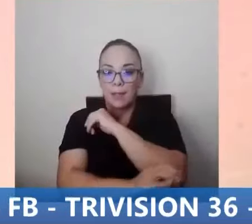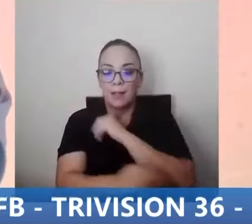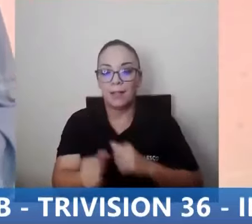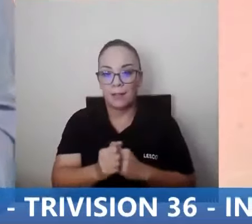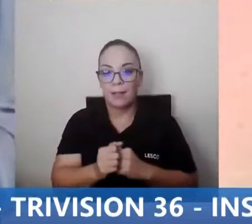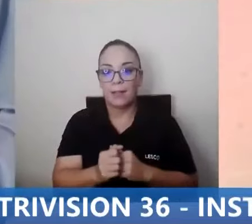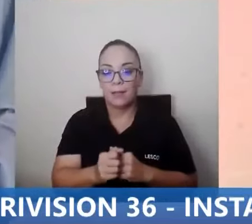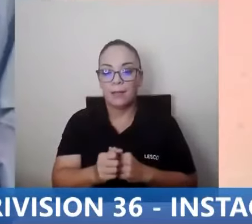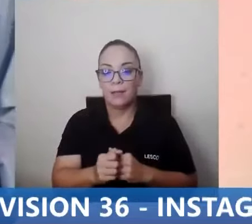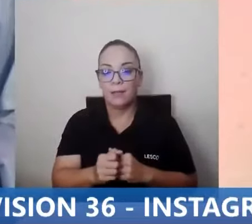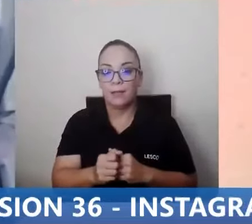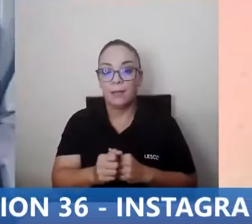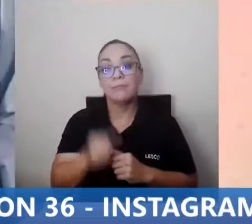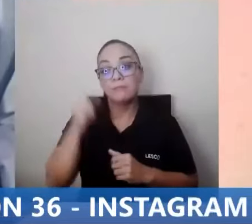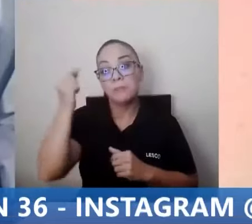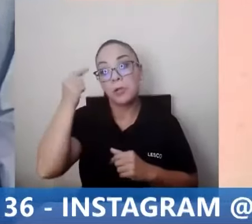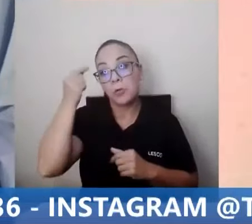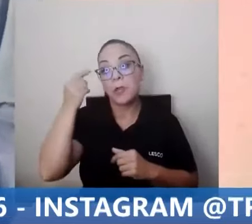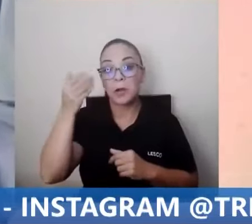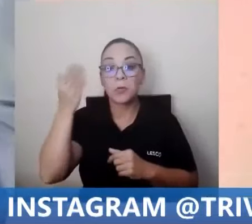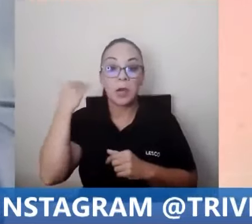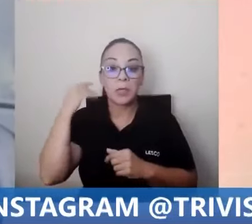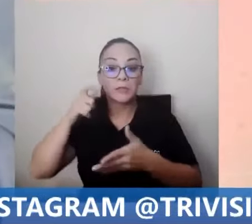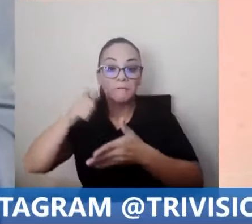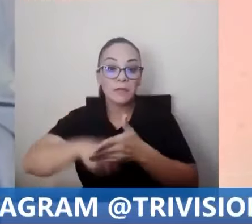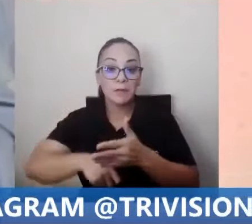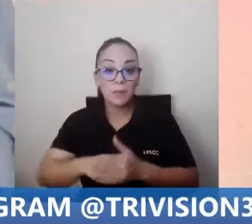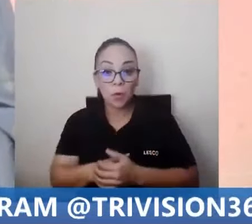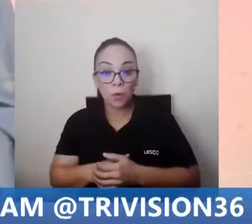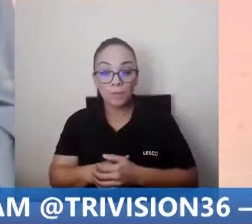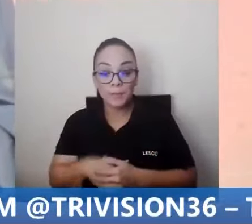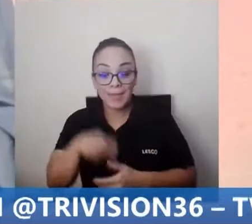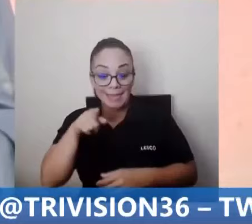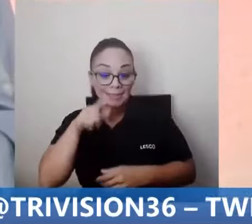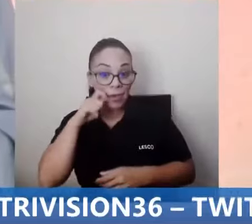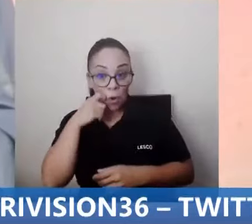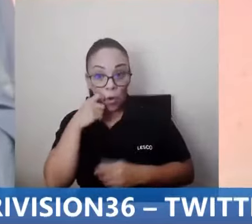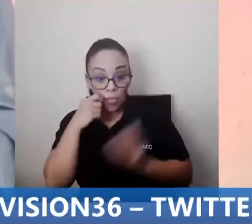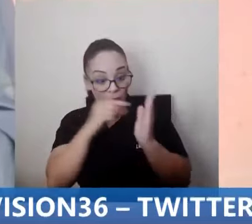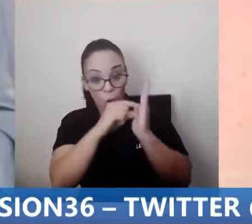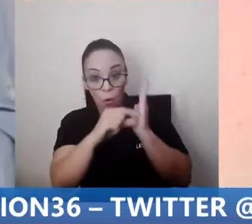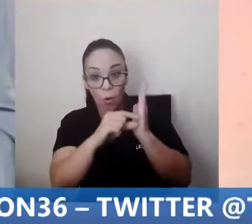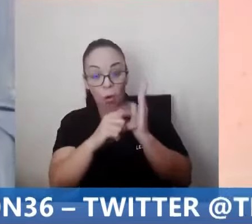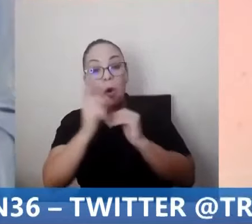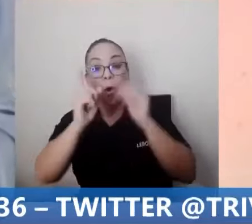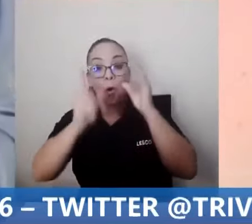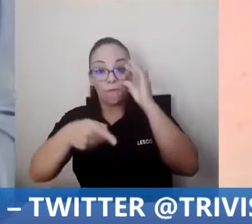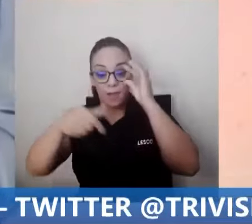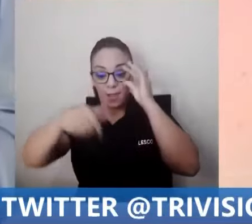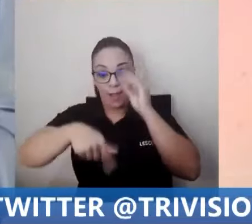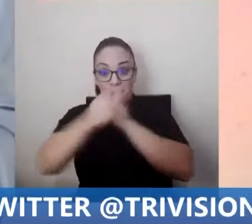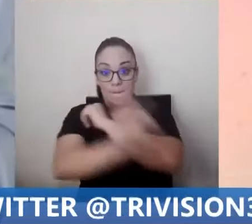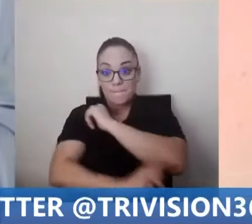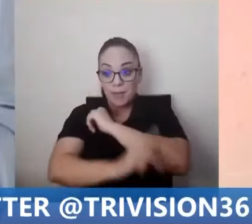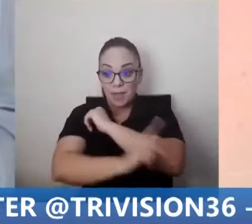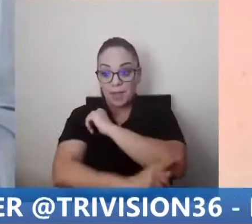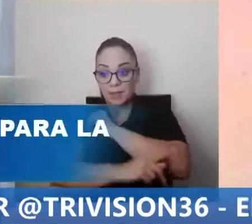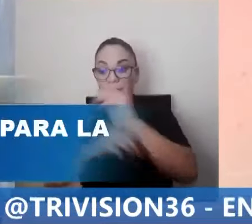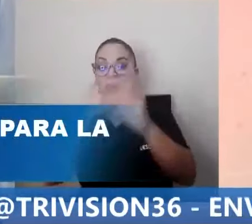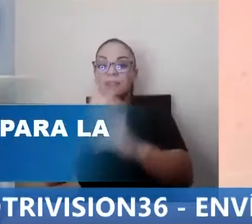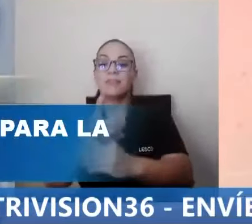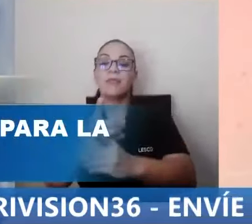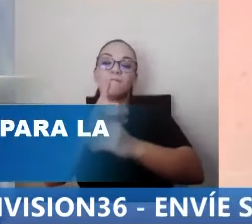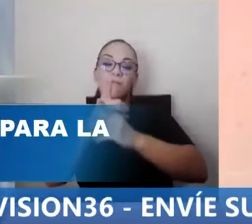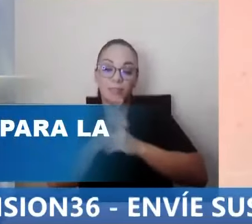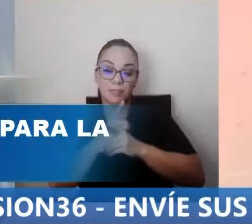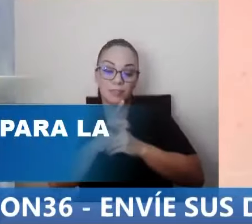lo firmó. Y ese código obliga a este país a defender más